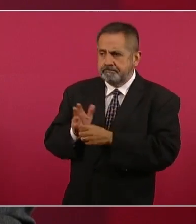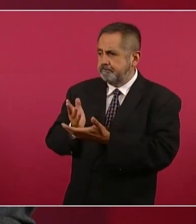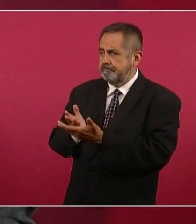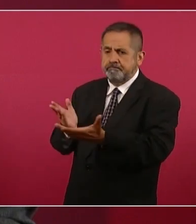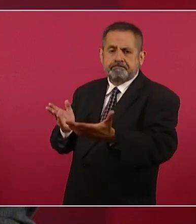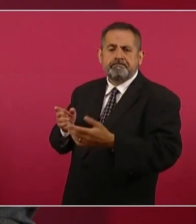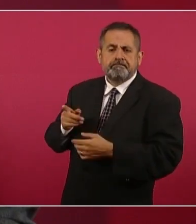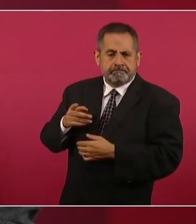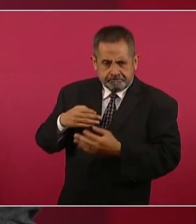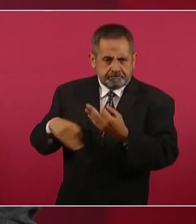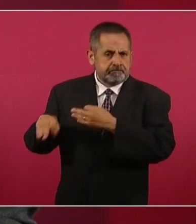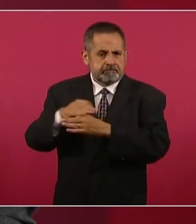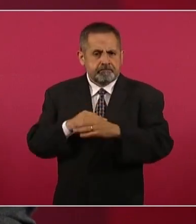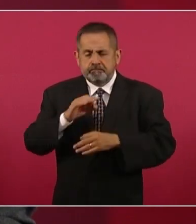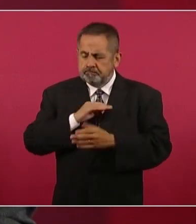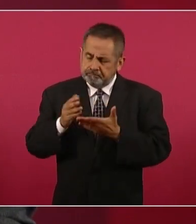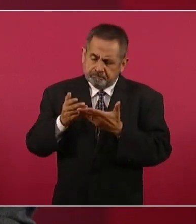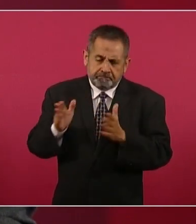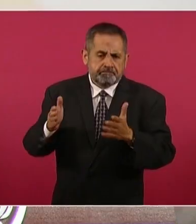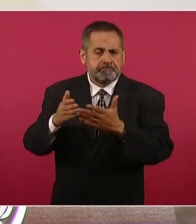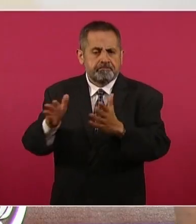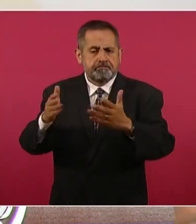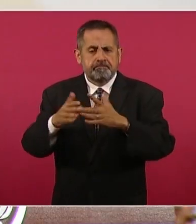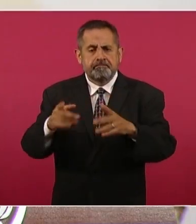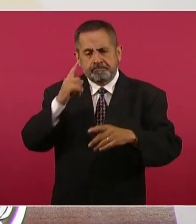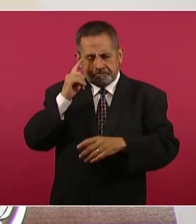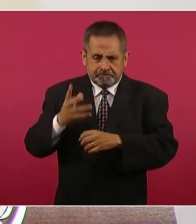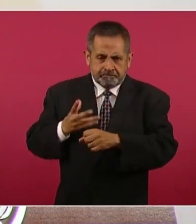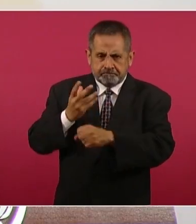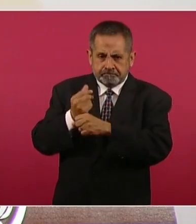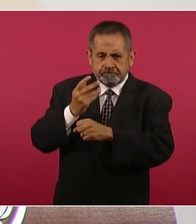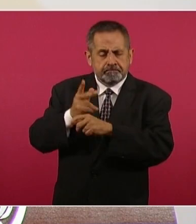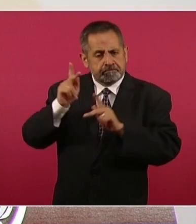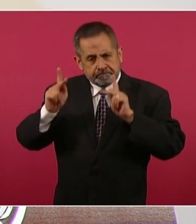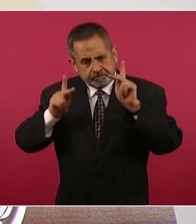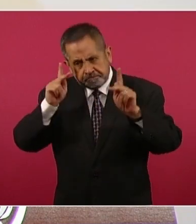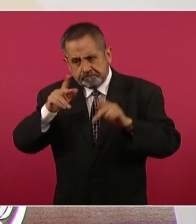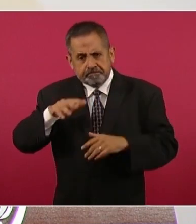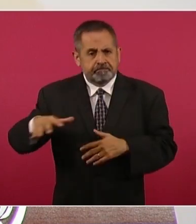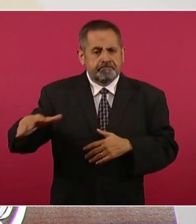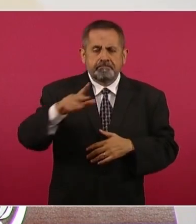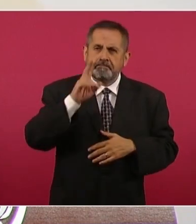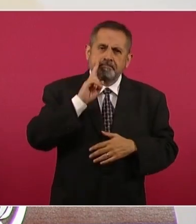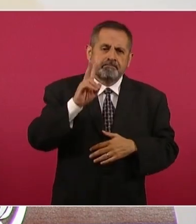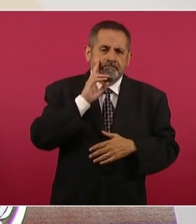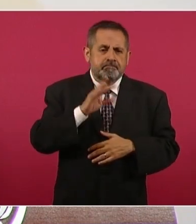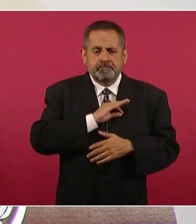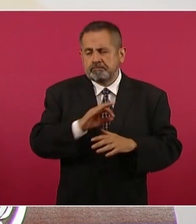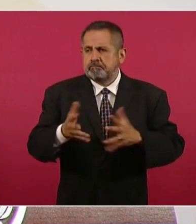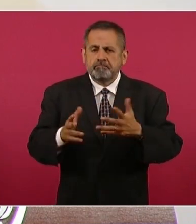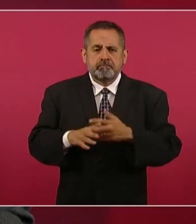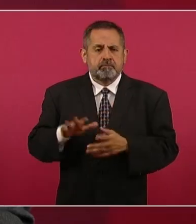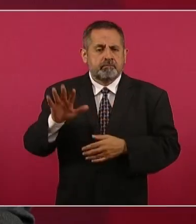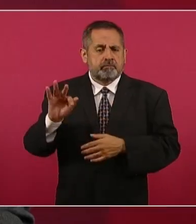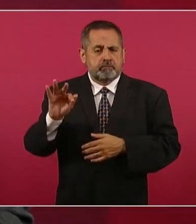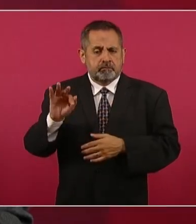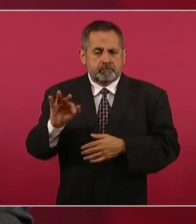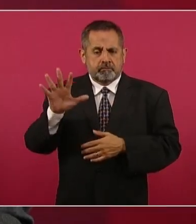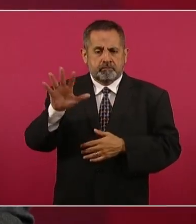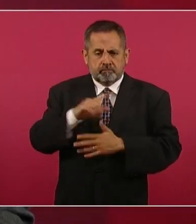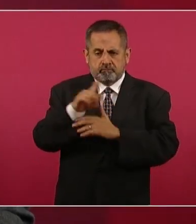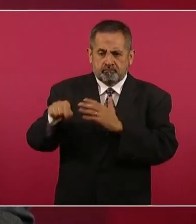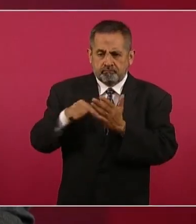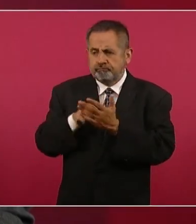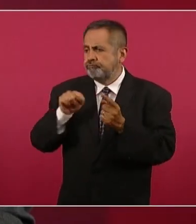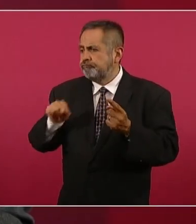y abiertas para que el público las visite. Estamos hablando entonces de más de 45